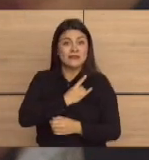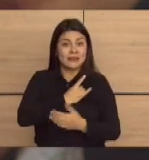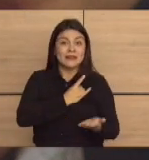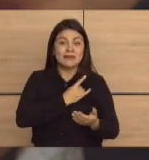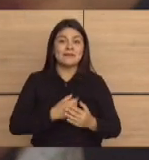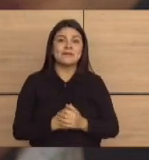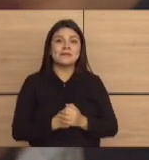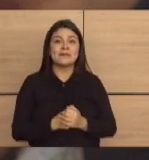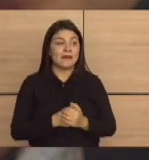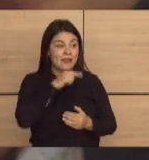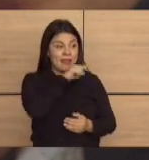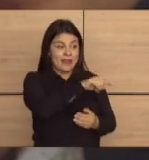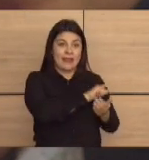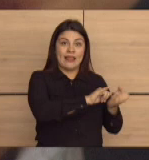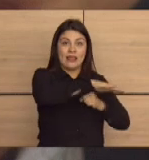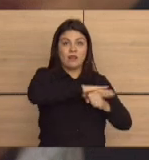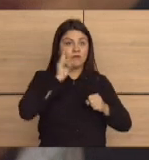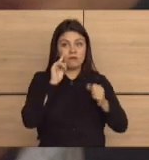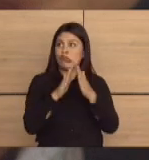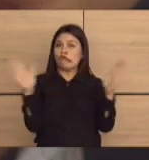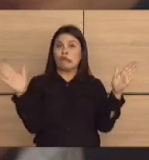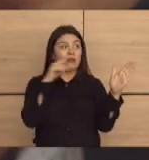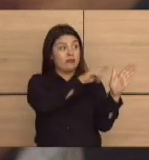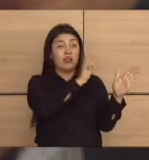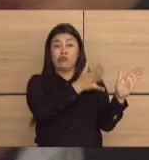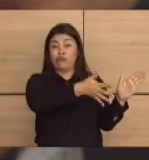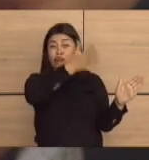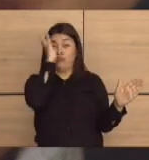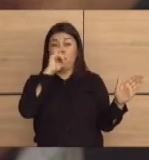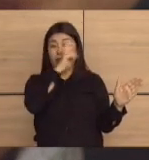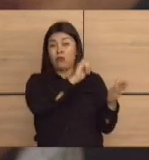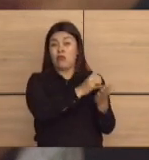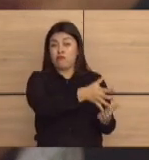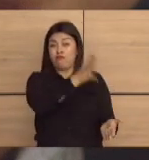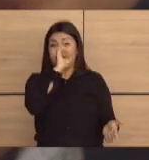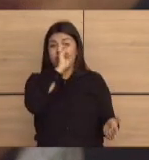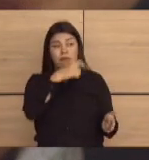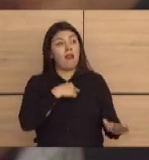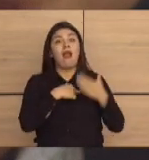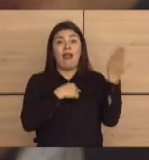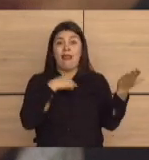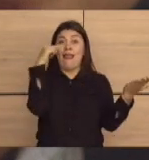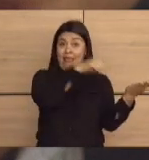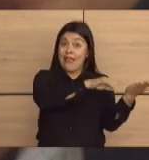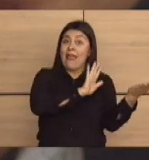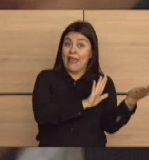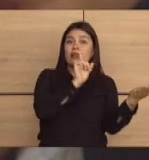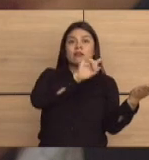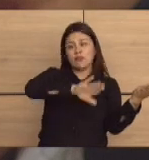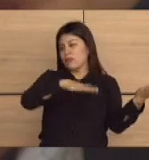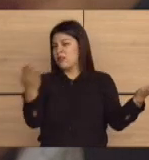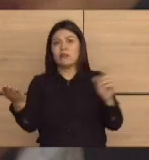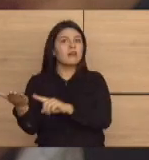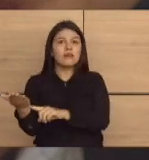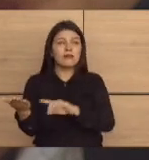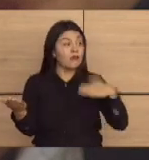Esa realidad del carril de los más privilegiados, es bueno contrastarla también con el carril